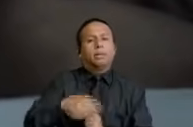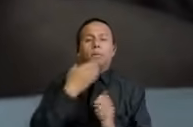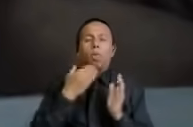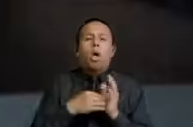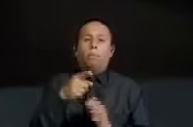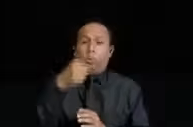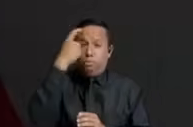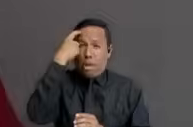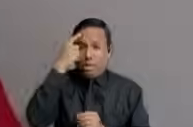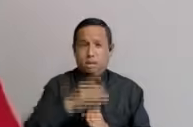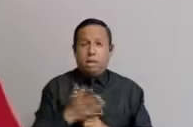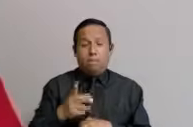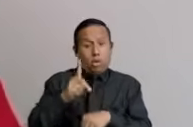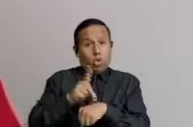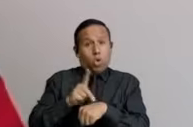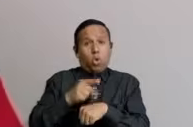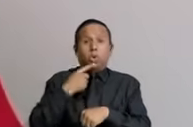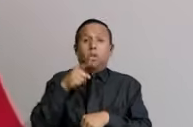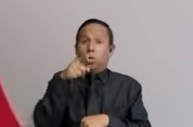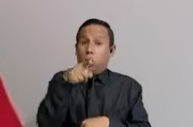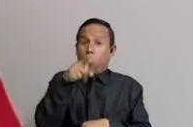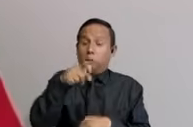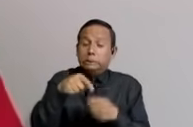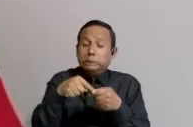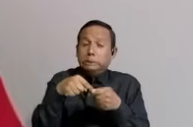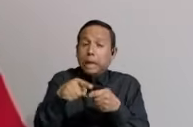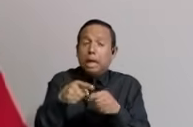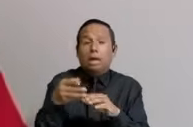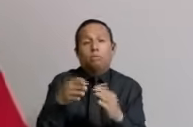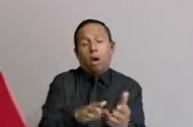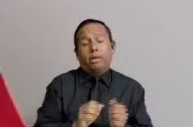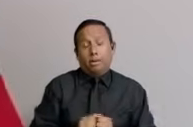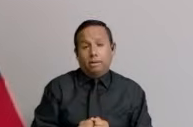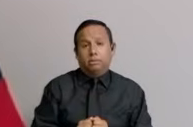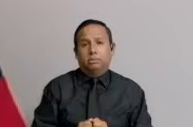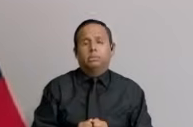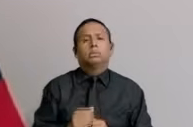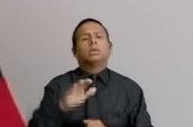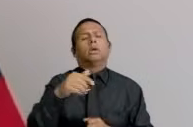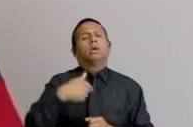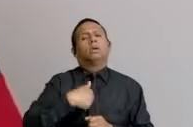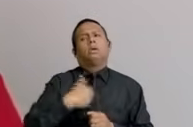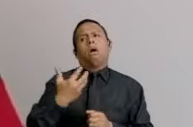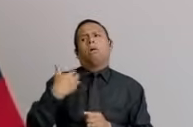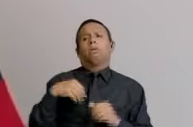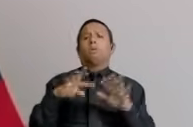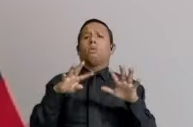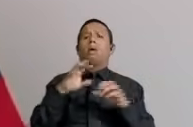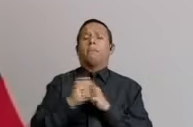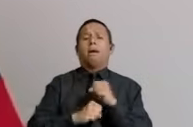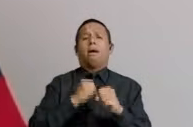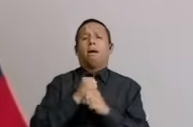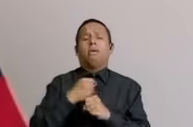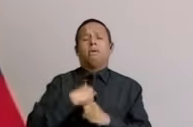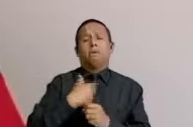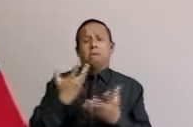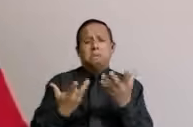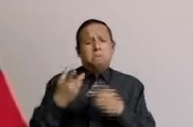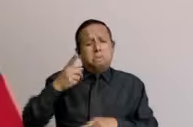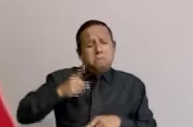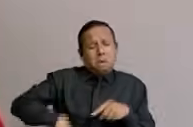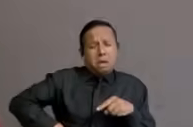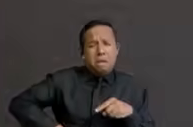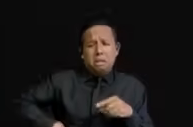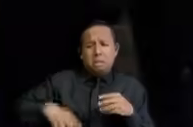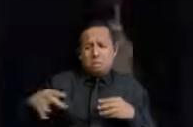tiempo de vida como ya estuve 9 años ya yo decía Pues no ya es imposible que me llegue donación no no